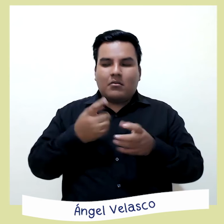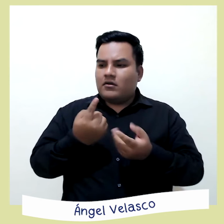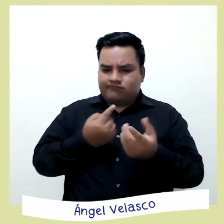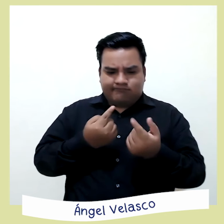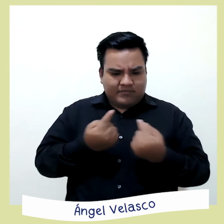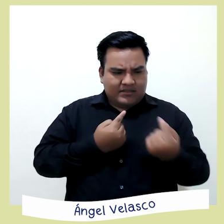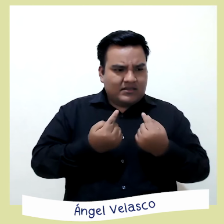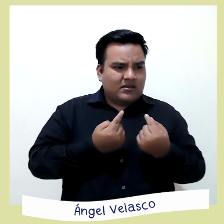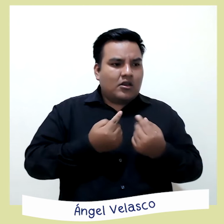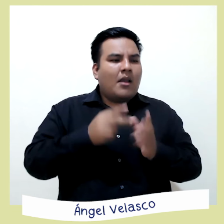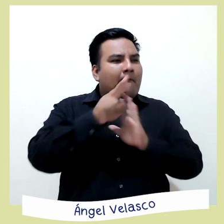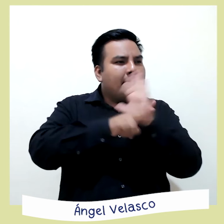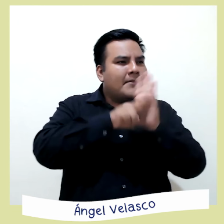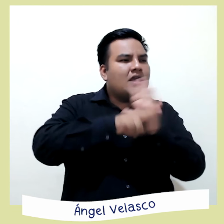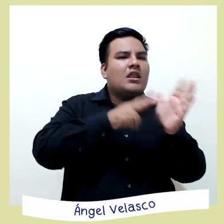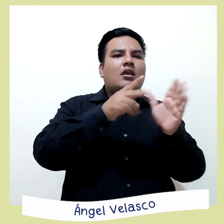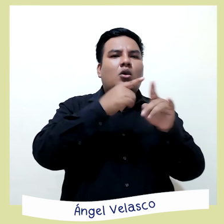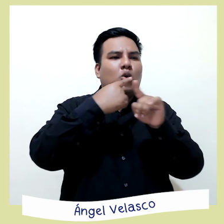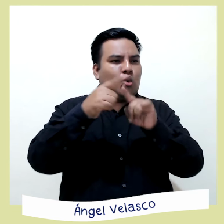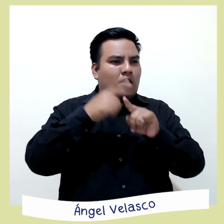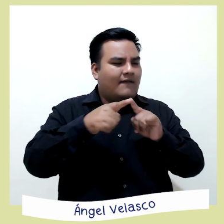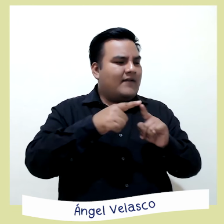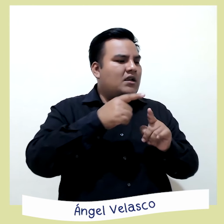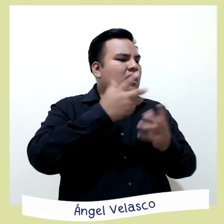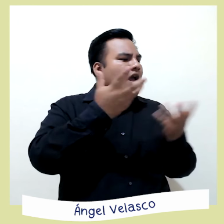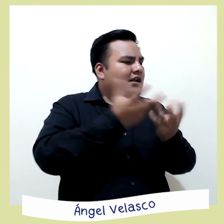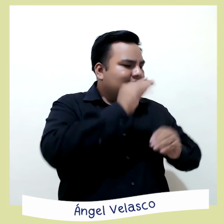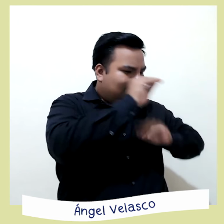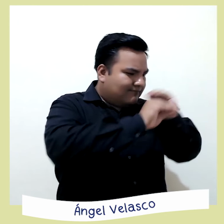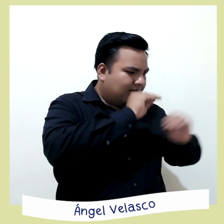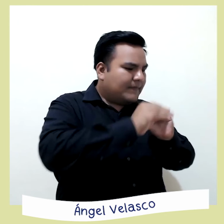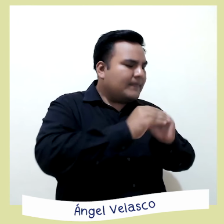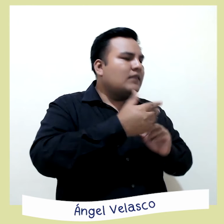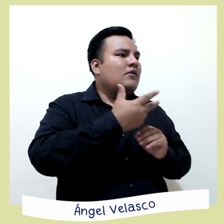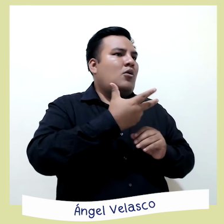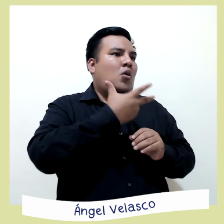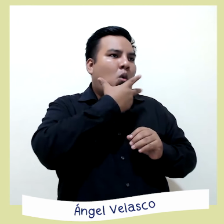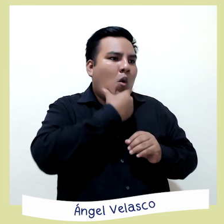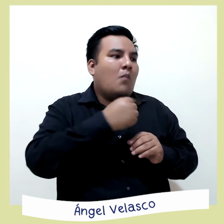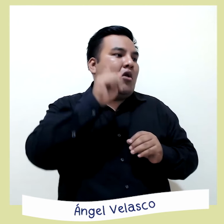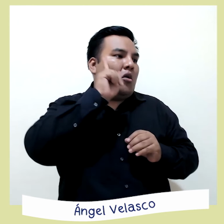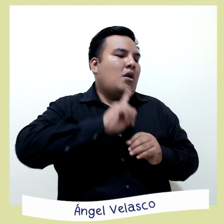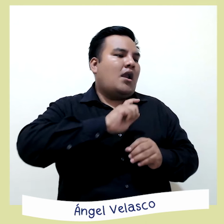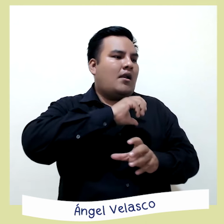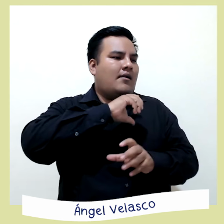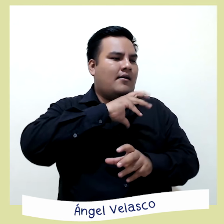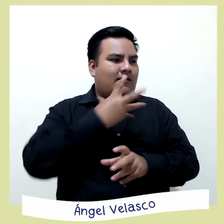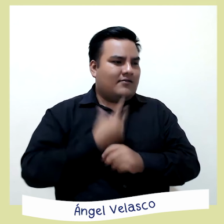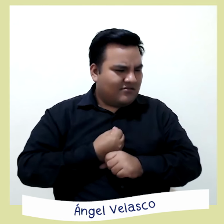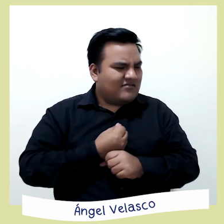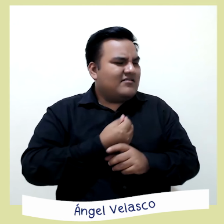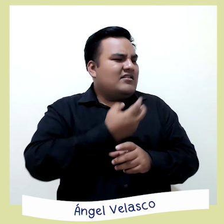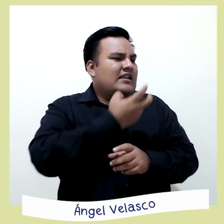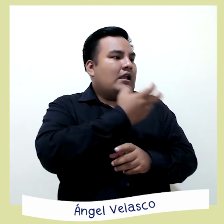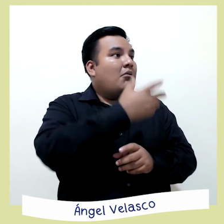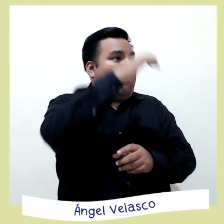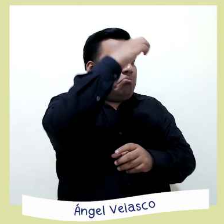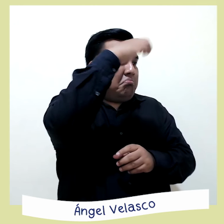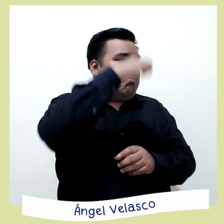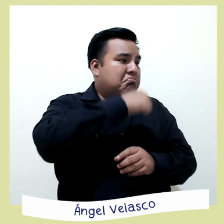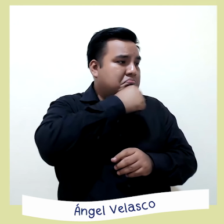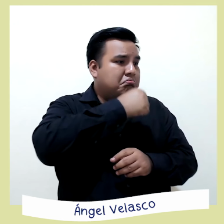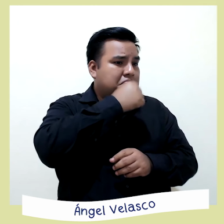también podríamos hacer un equipo interdisciplinario de productores de videos en donde se viera que